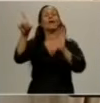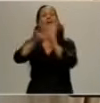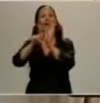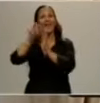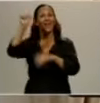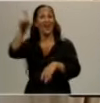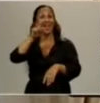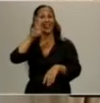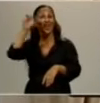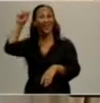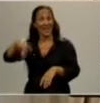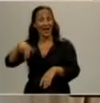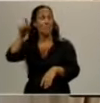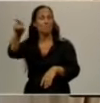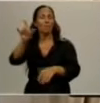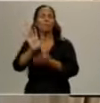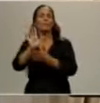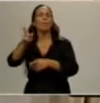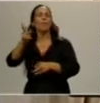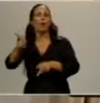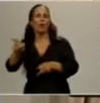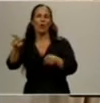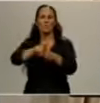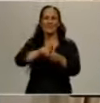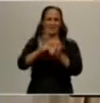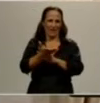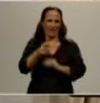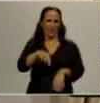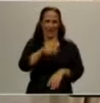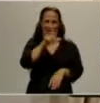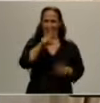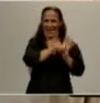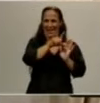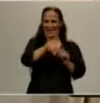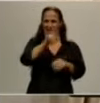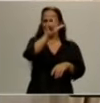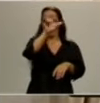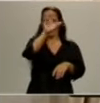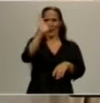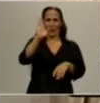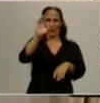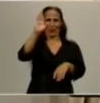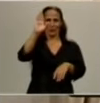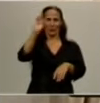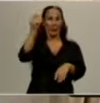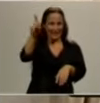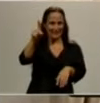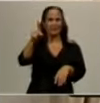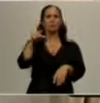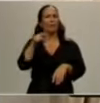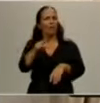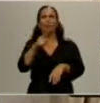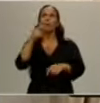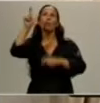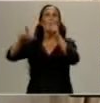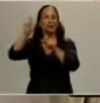República Islámica de Irán, prohíbe, al igual que la de la República Federativa de Brasil, que sean extraditados ciudadanos